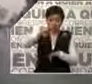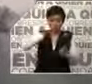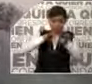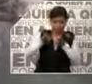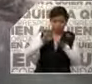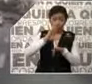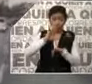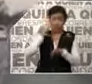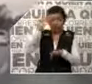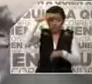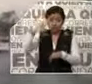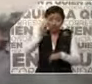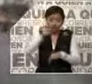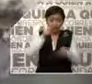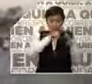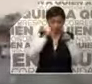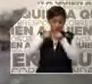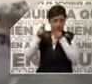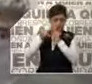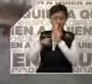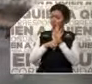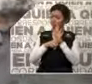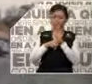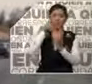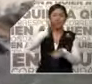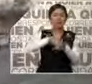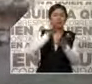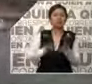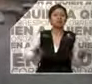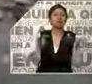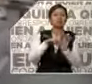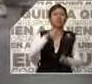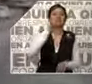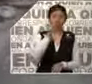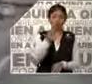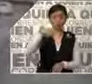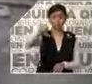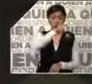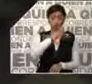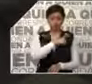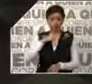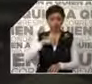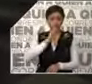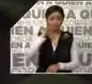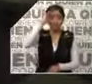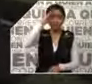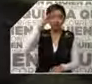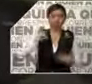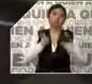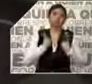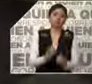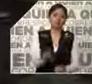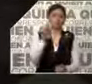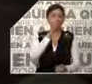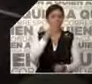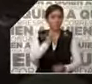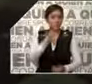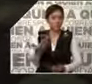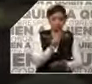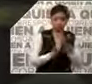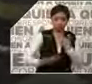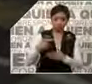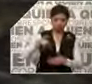diferentes reglamentos. Lo más importante para nosotros es que predomine el uso del sentido común y la sana convivencia. Pero